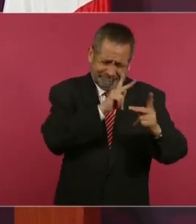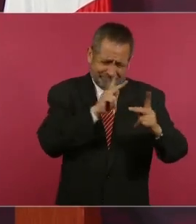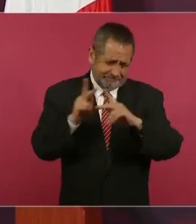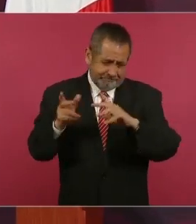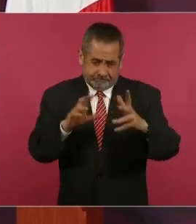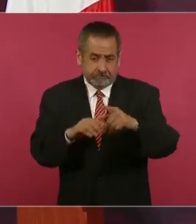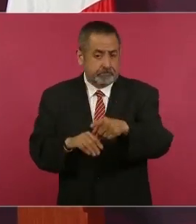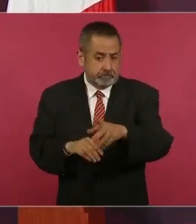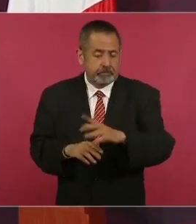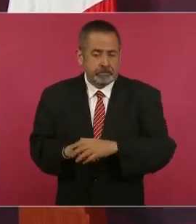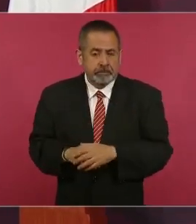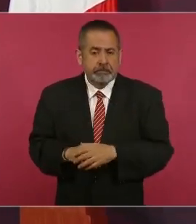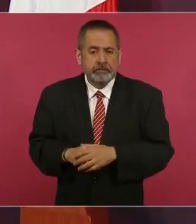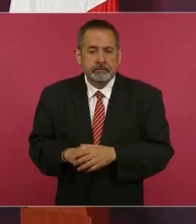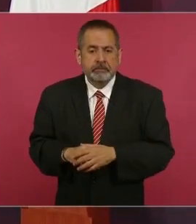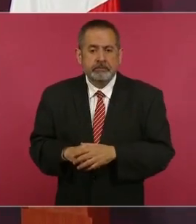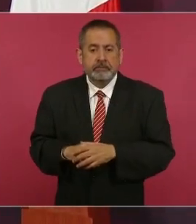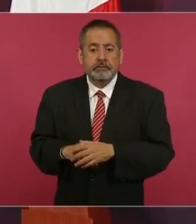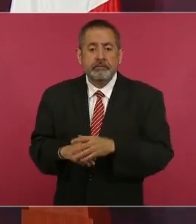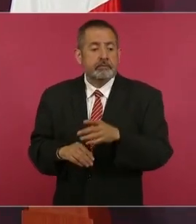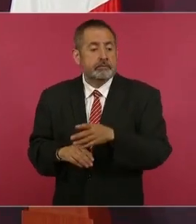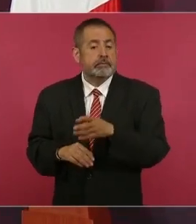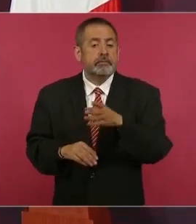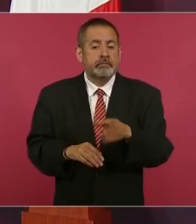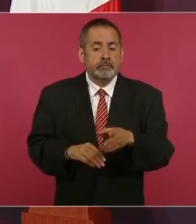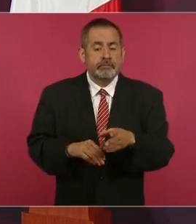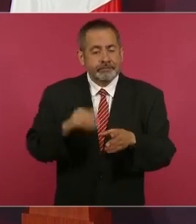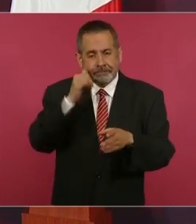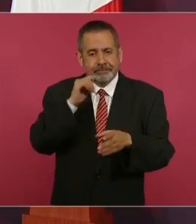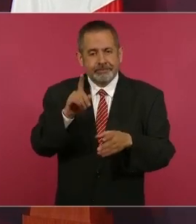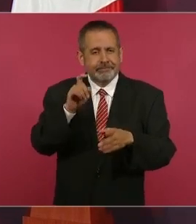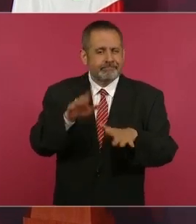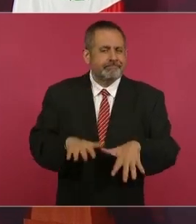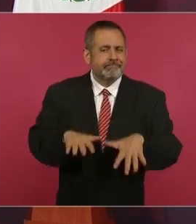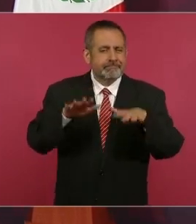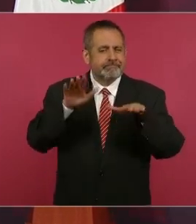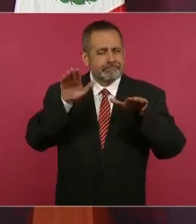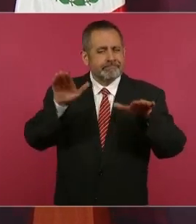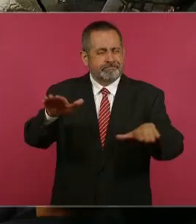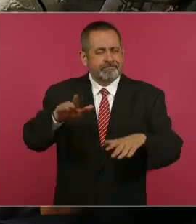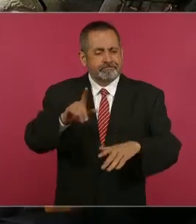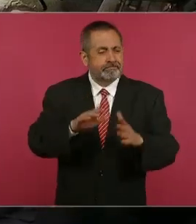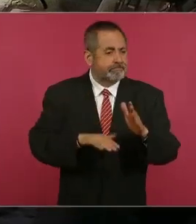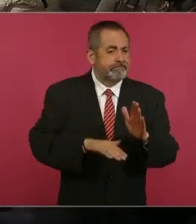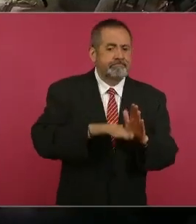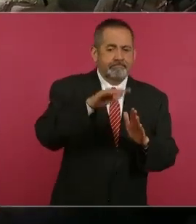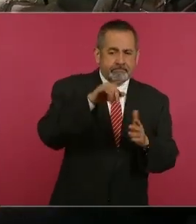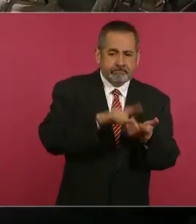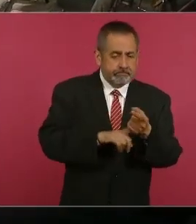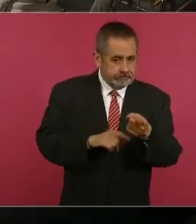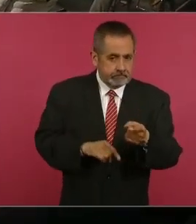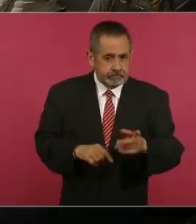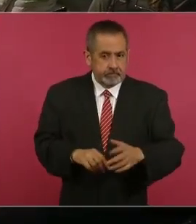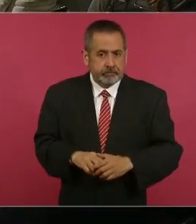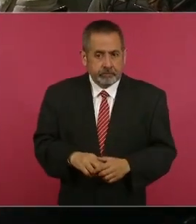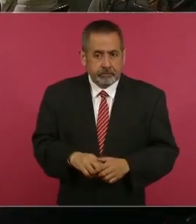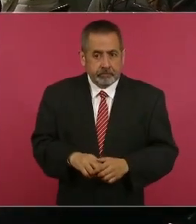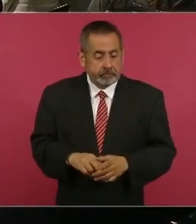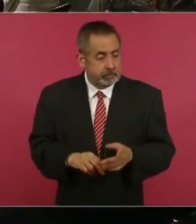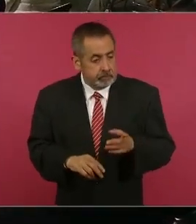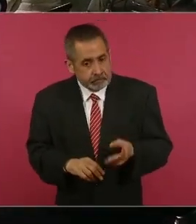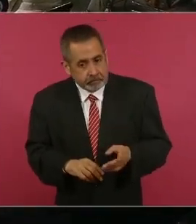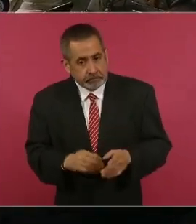Todavía el aeropuerto, que siempre se inunda cuando llueve mucho, en este